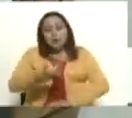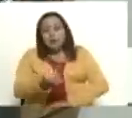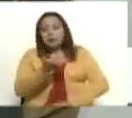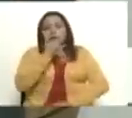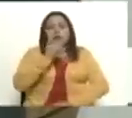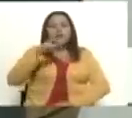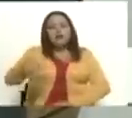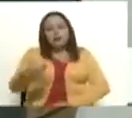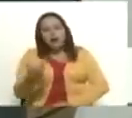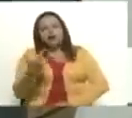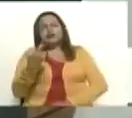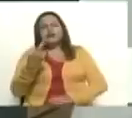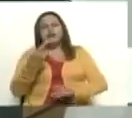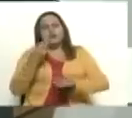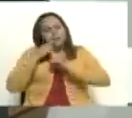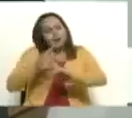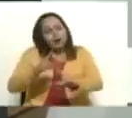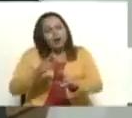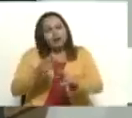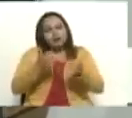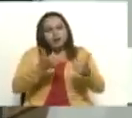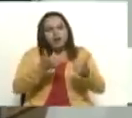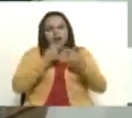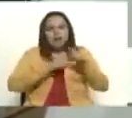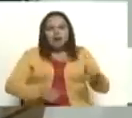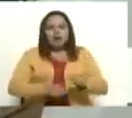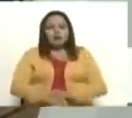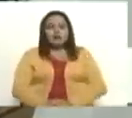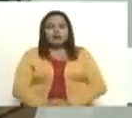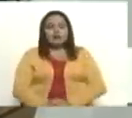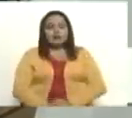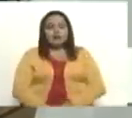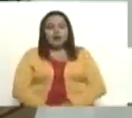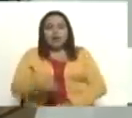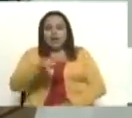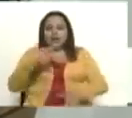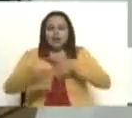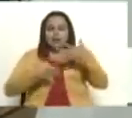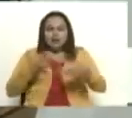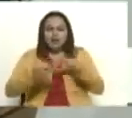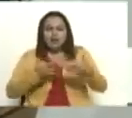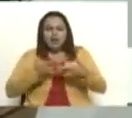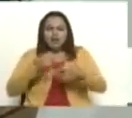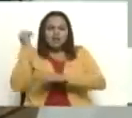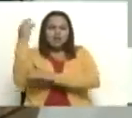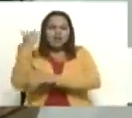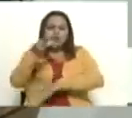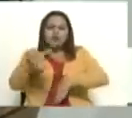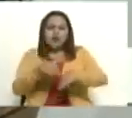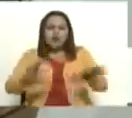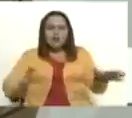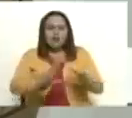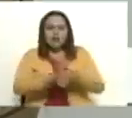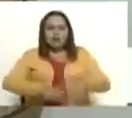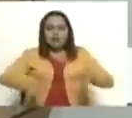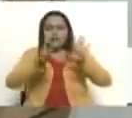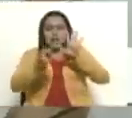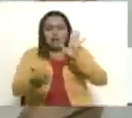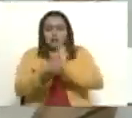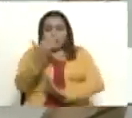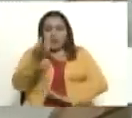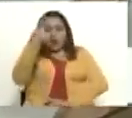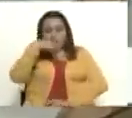el orden del día de la Asamblea Nacional del martes 7 de mayo de 2019.